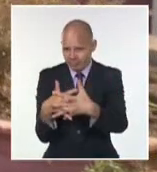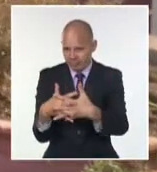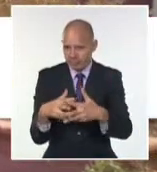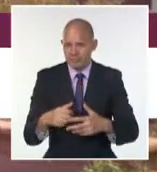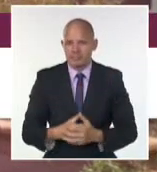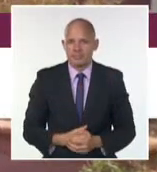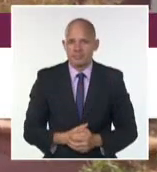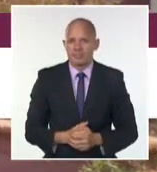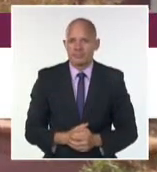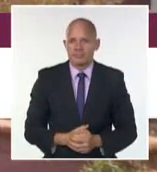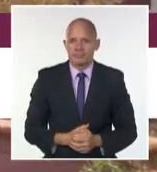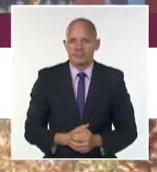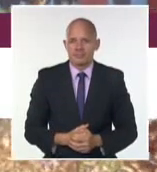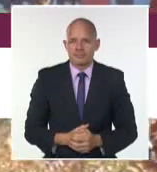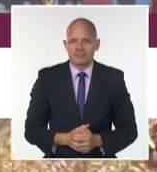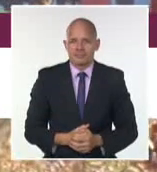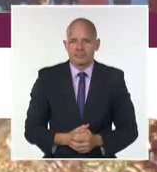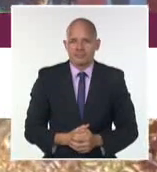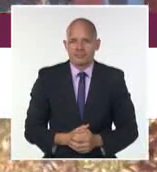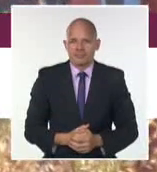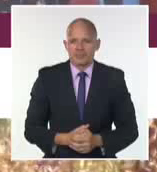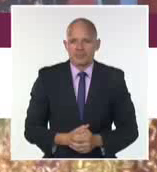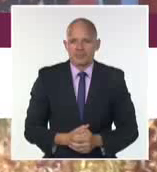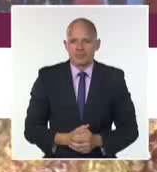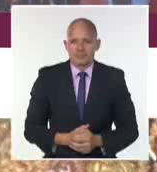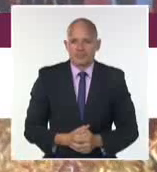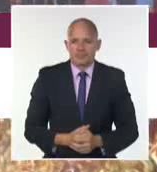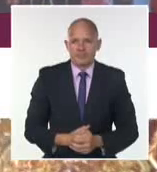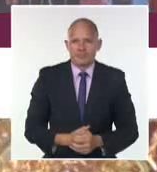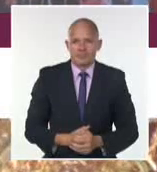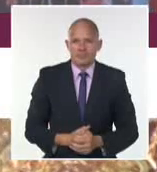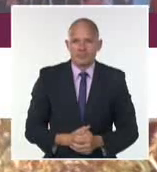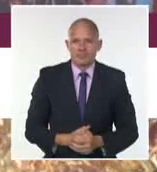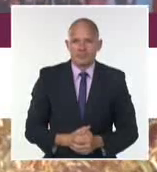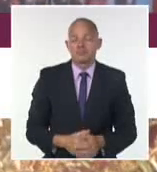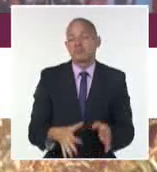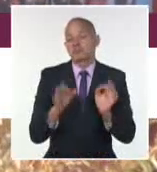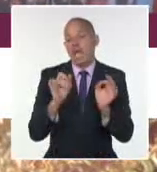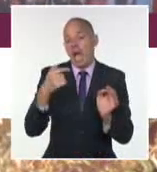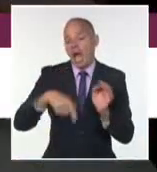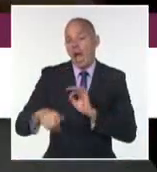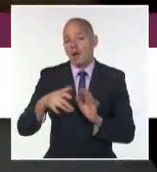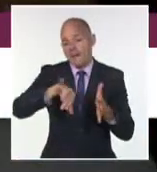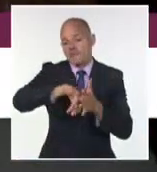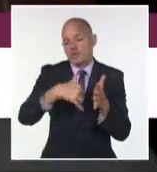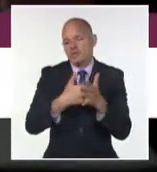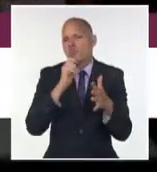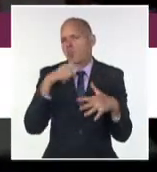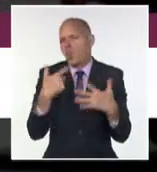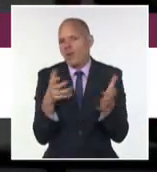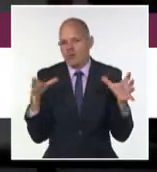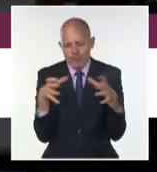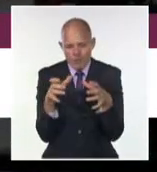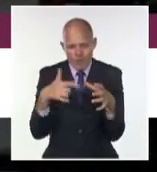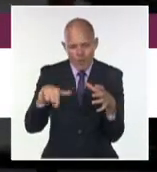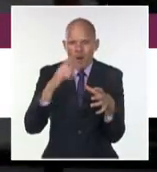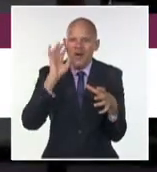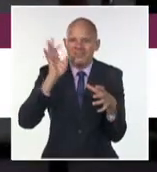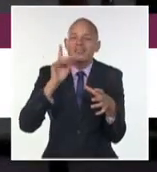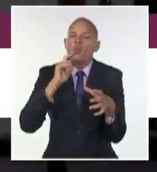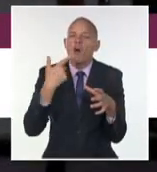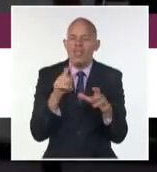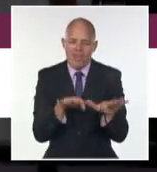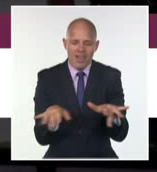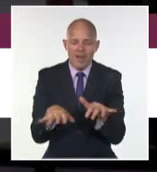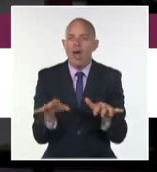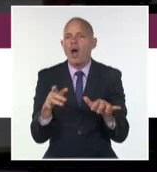Música de concierto más cerca de ti es un proyecto que hoy llega a las comunidades capitalinas con la oportunidad de abrazar este estilo musical